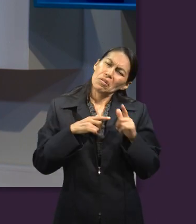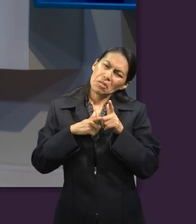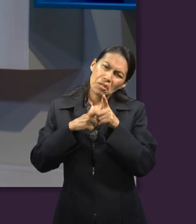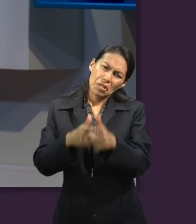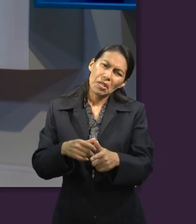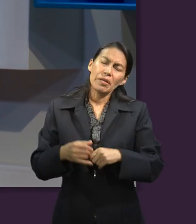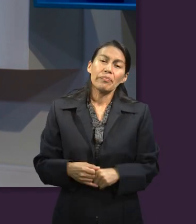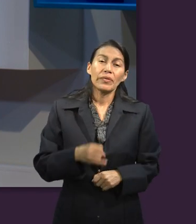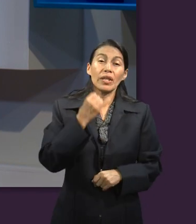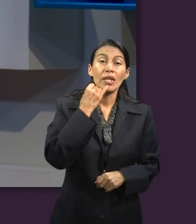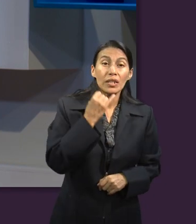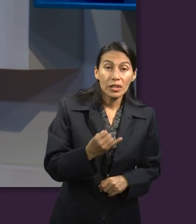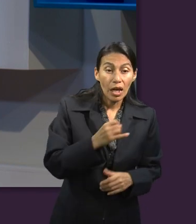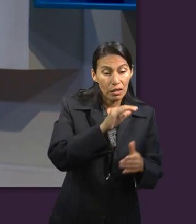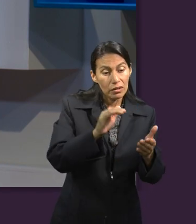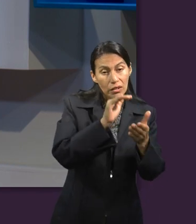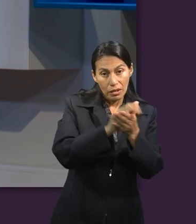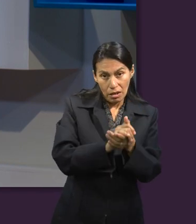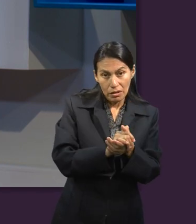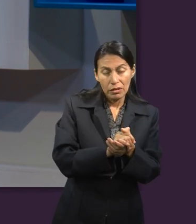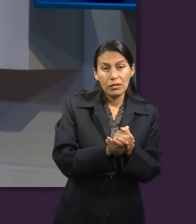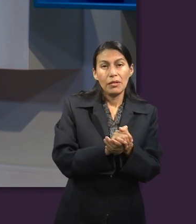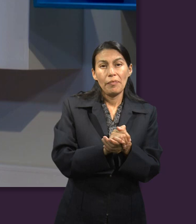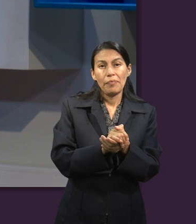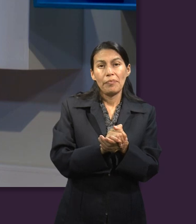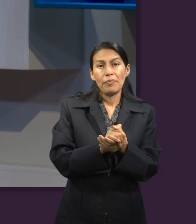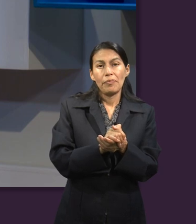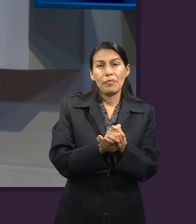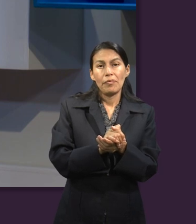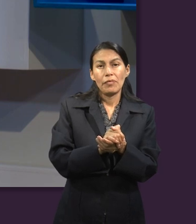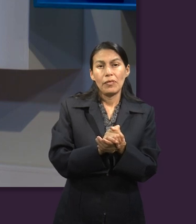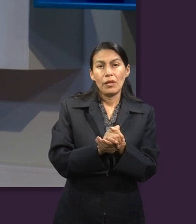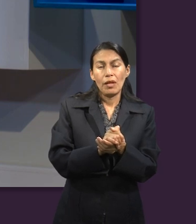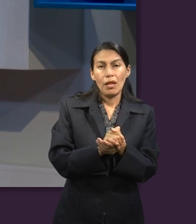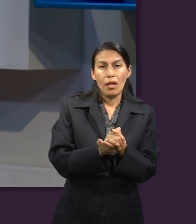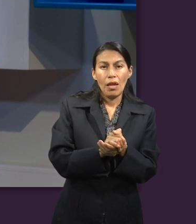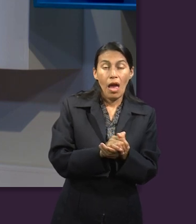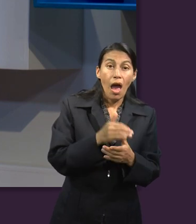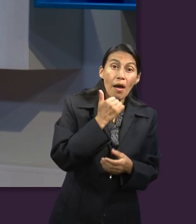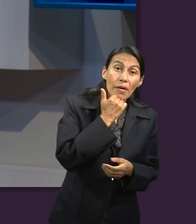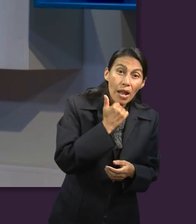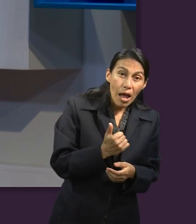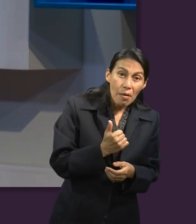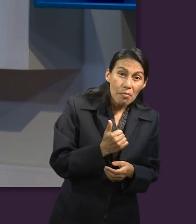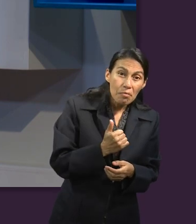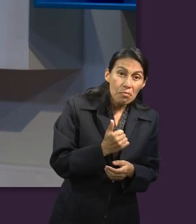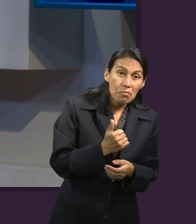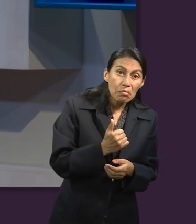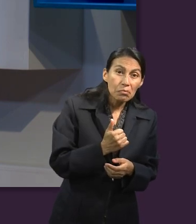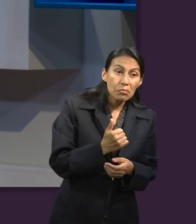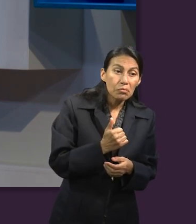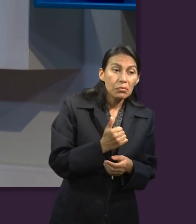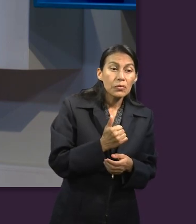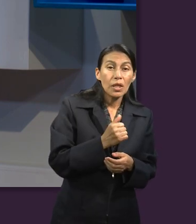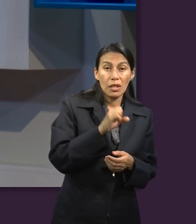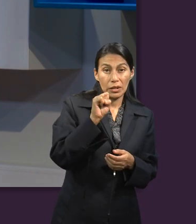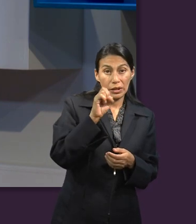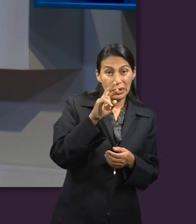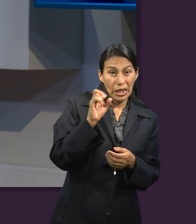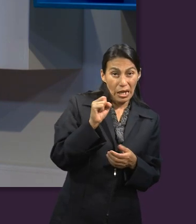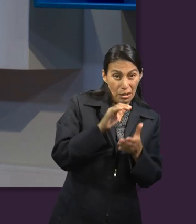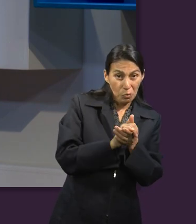historia continúa isaac ya lo vemos casado en esta parte de la historia incluso vemos que abraham